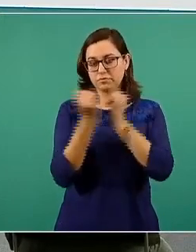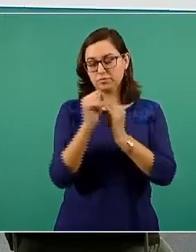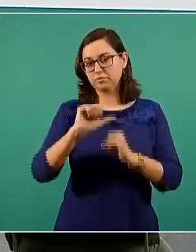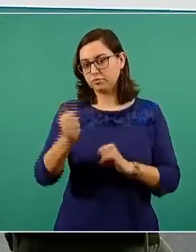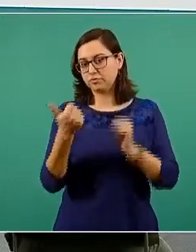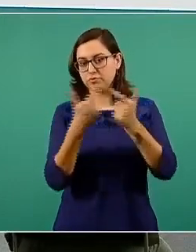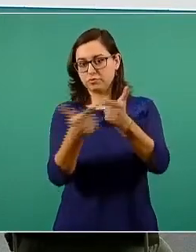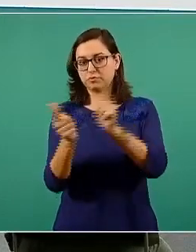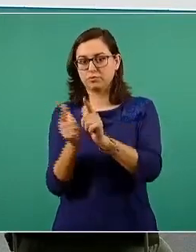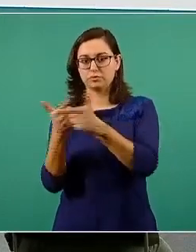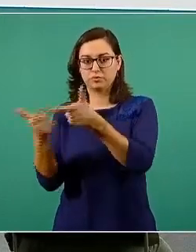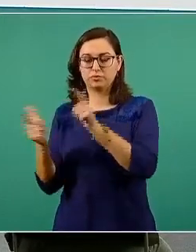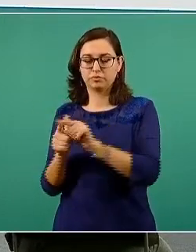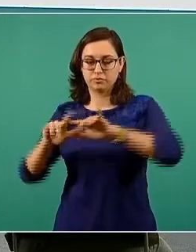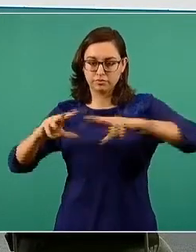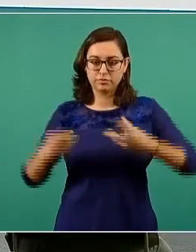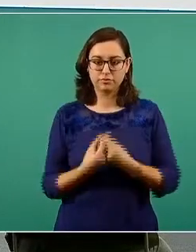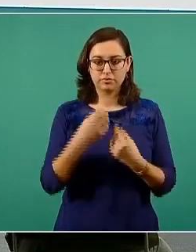que tenemos